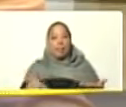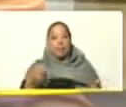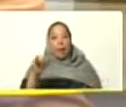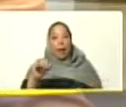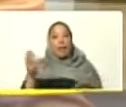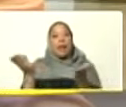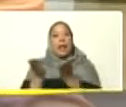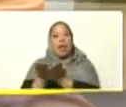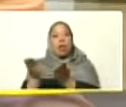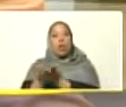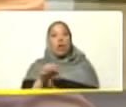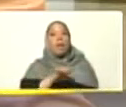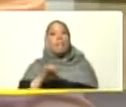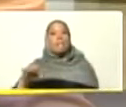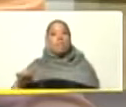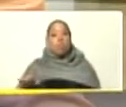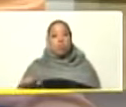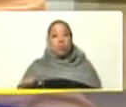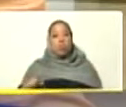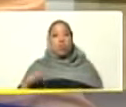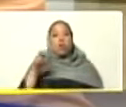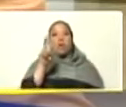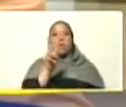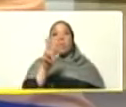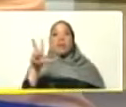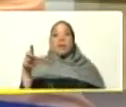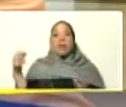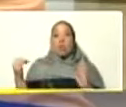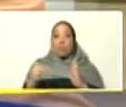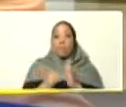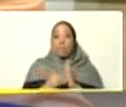Hemos conformado a la fecha